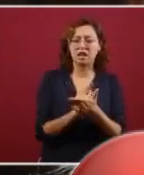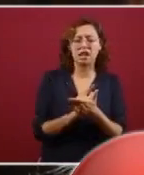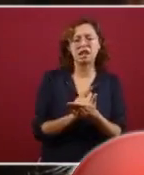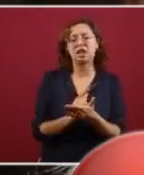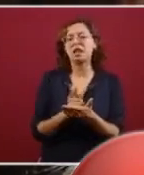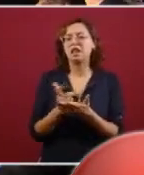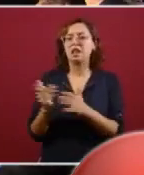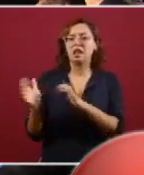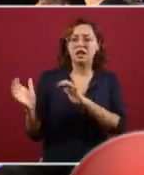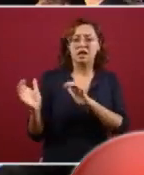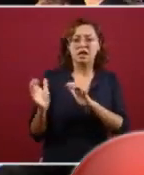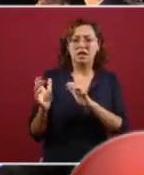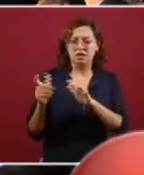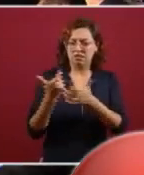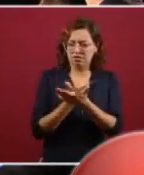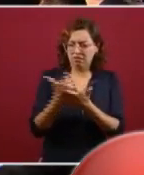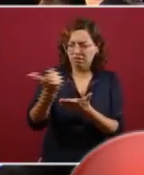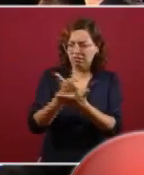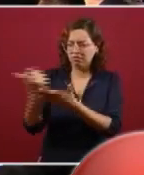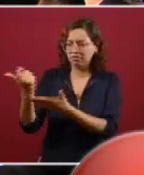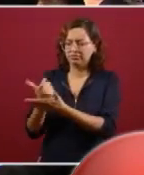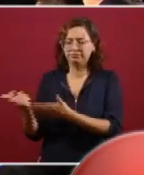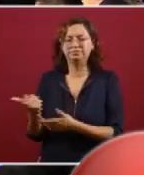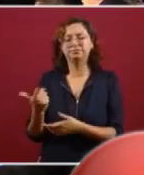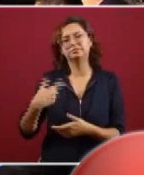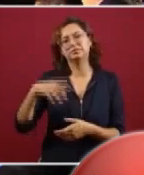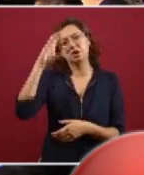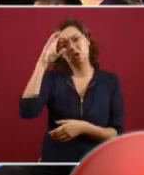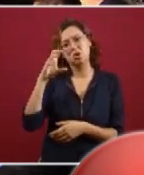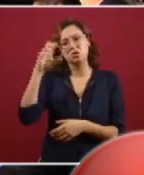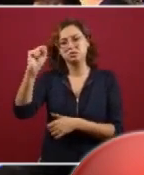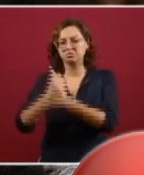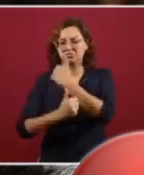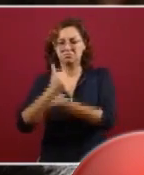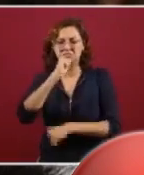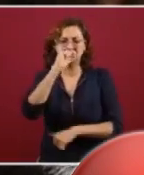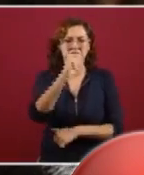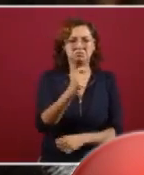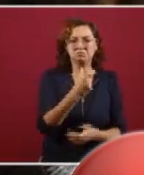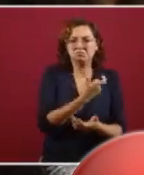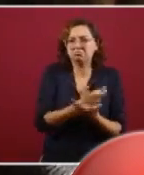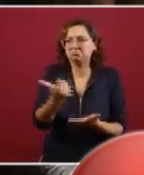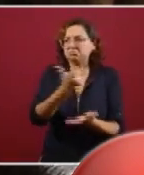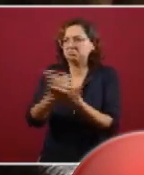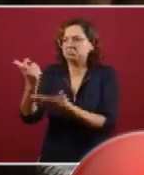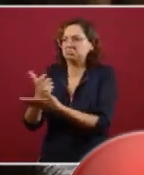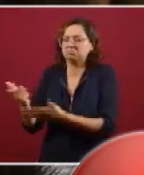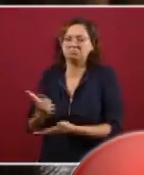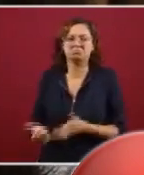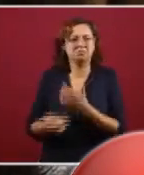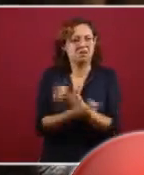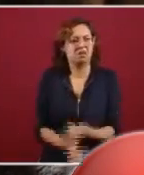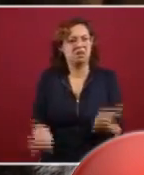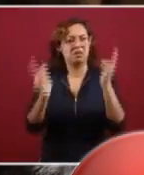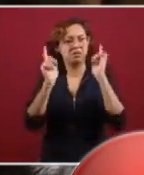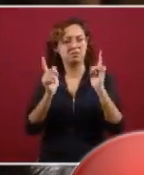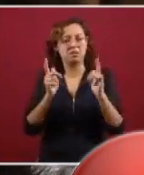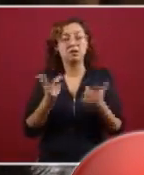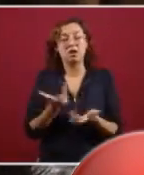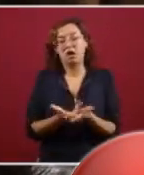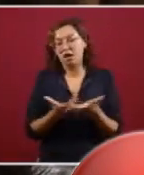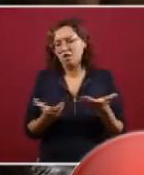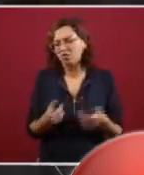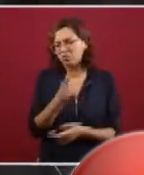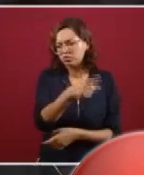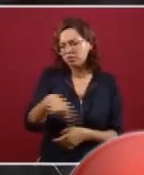contrataba cualquier cosa, cualquier servicio con este concepto para no licitar. ¿Ustedes están investigando esto y les preocupa